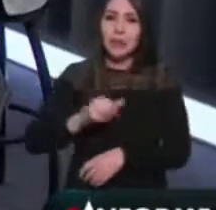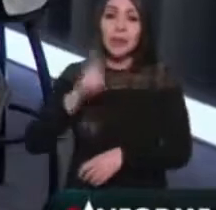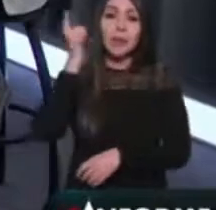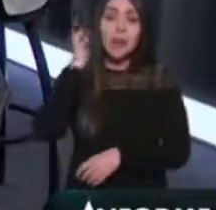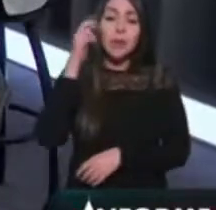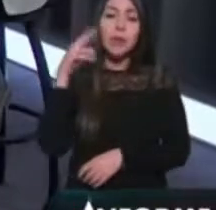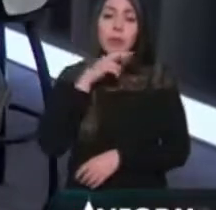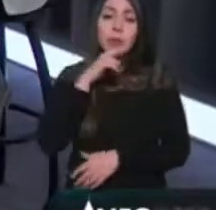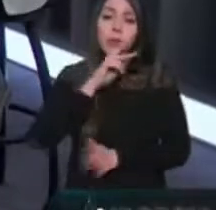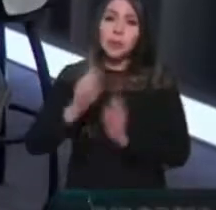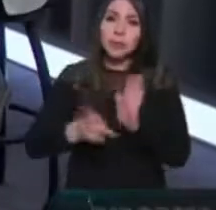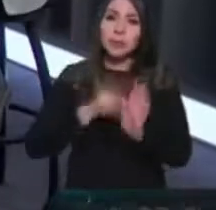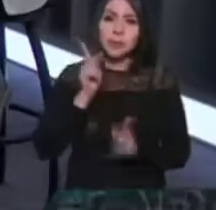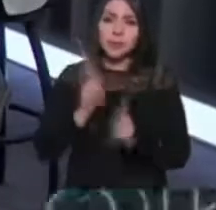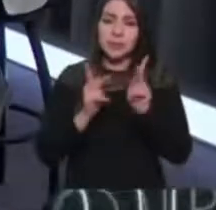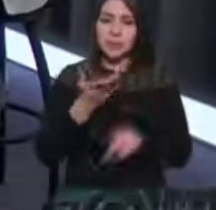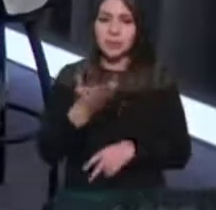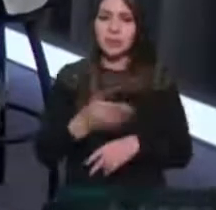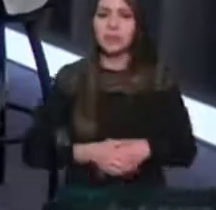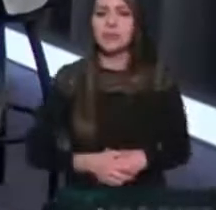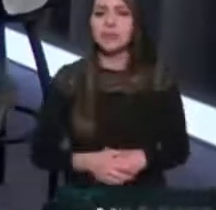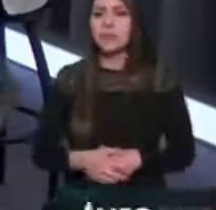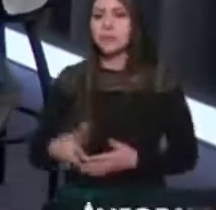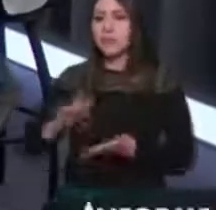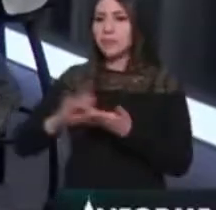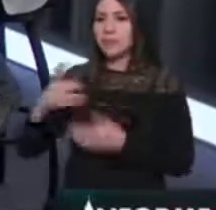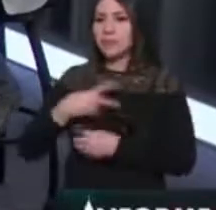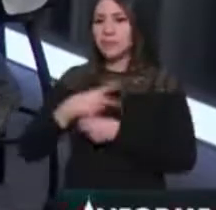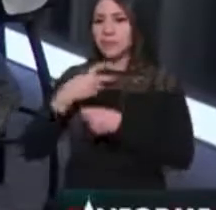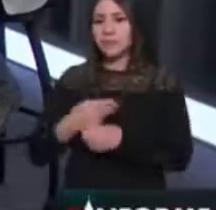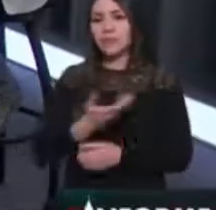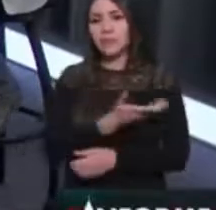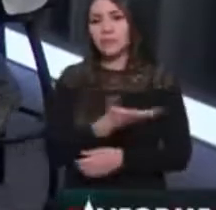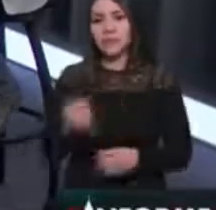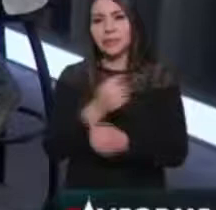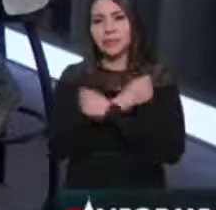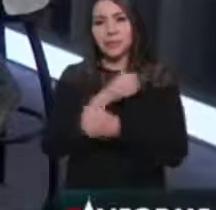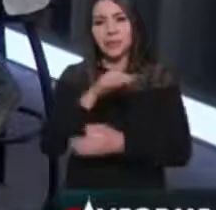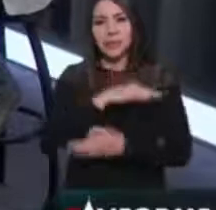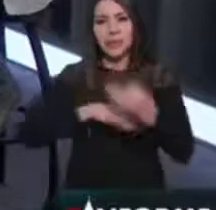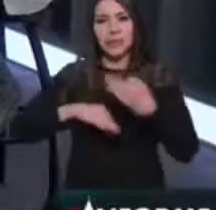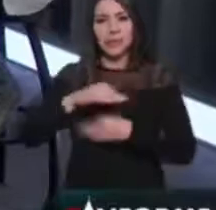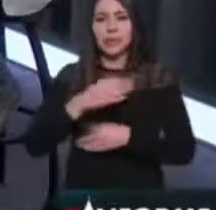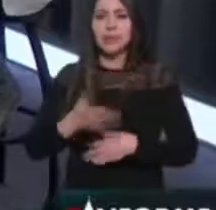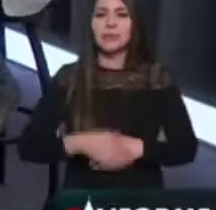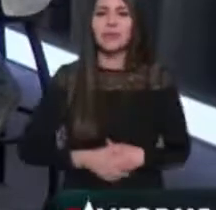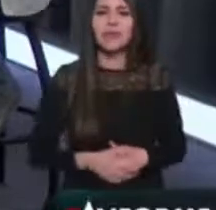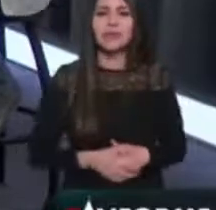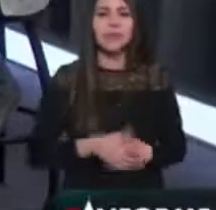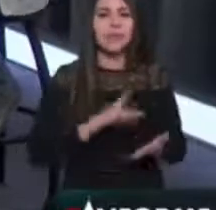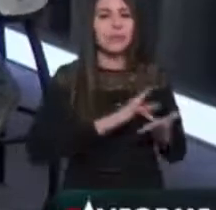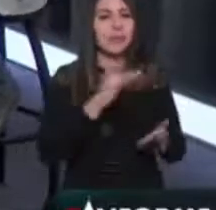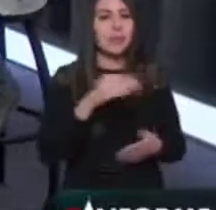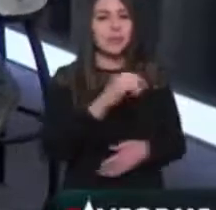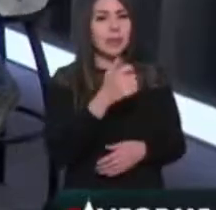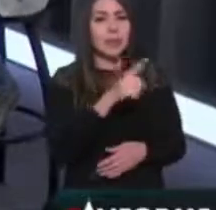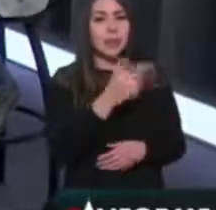contigo muy pronto. Muchas gracias por la invitación, aquí estamos. Un abrazo a todos. Abrazo fuerte, luego, Meme. Miguel, muchísimas Y gracias. abrazo a Gracias.